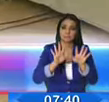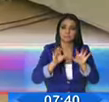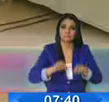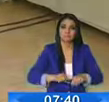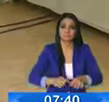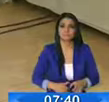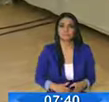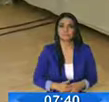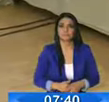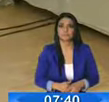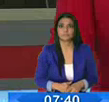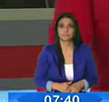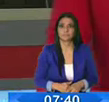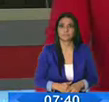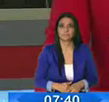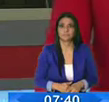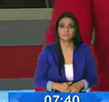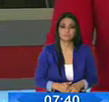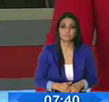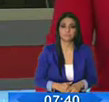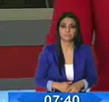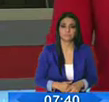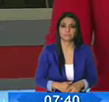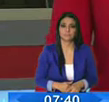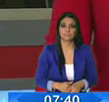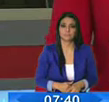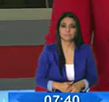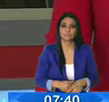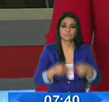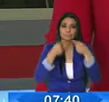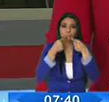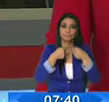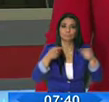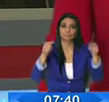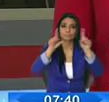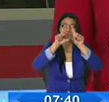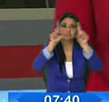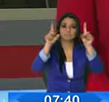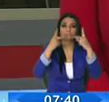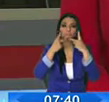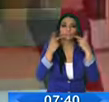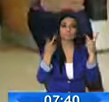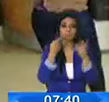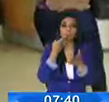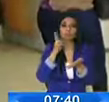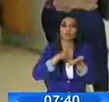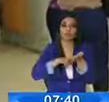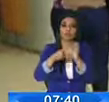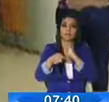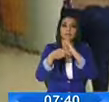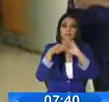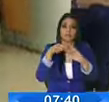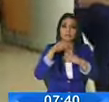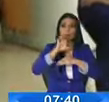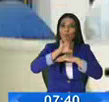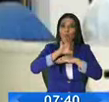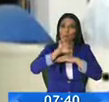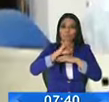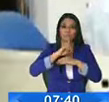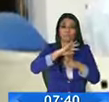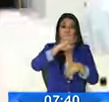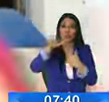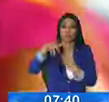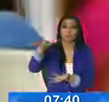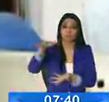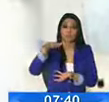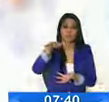alison corral y a través de un comunicado la empresa pública de correos del ecuador anunció que todos los envíos que ingresen en